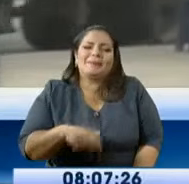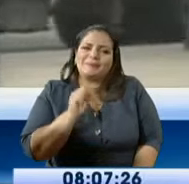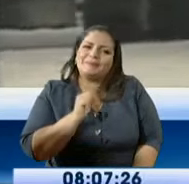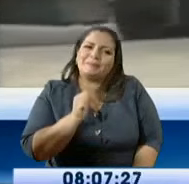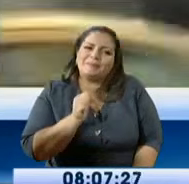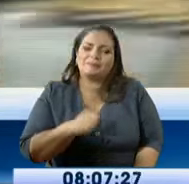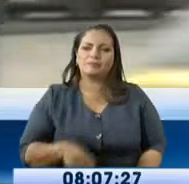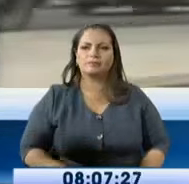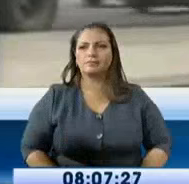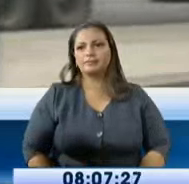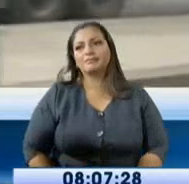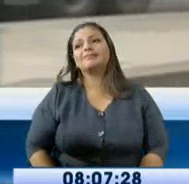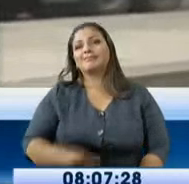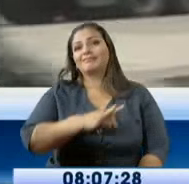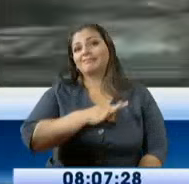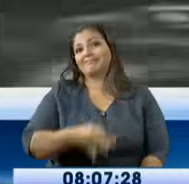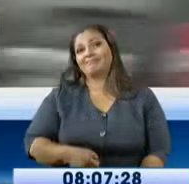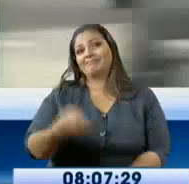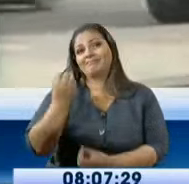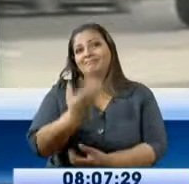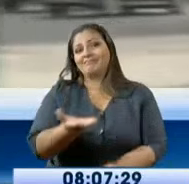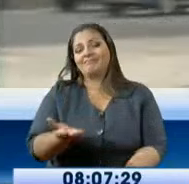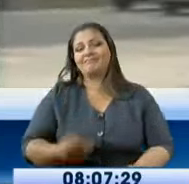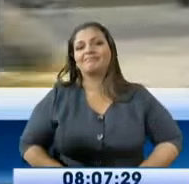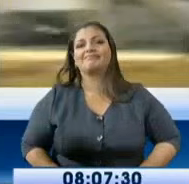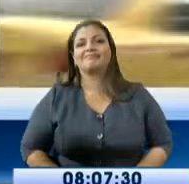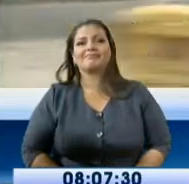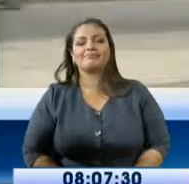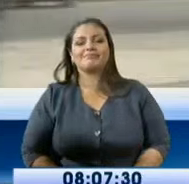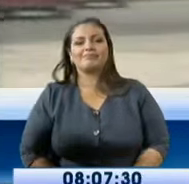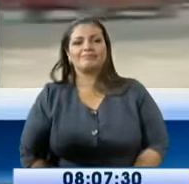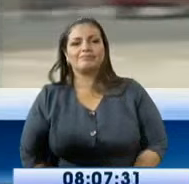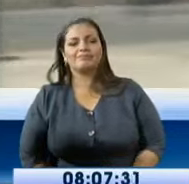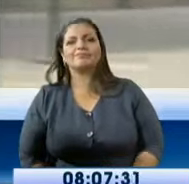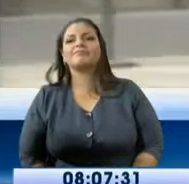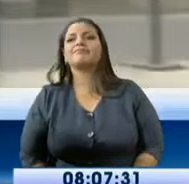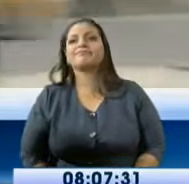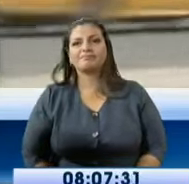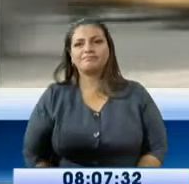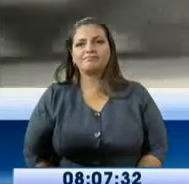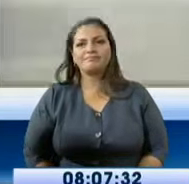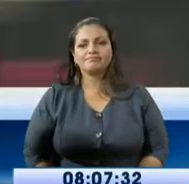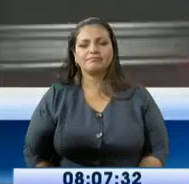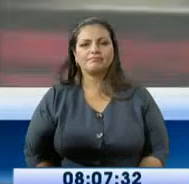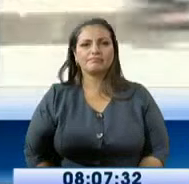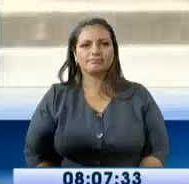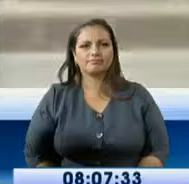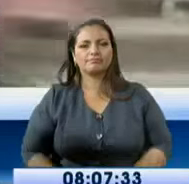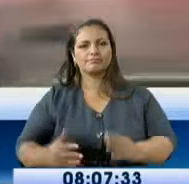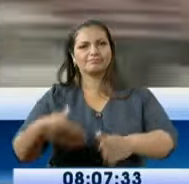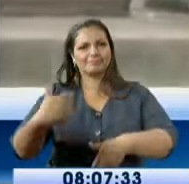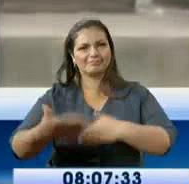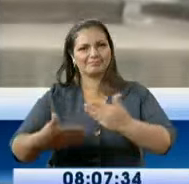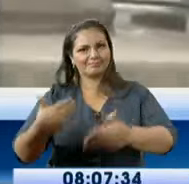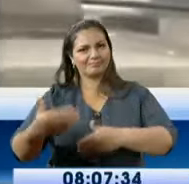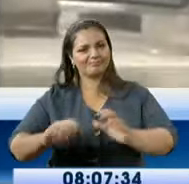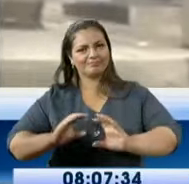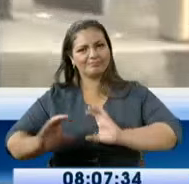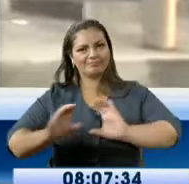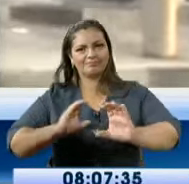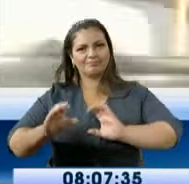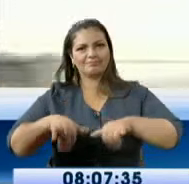ahí lo están confesando. La joven acaba de confesar que ella también lo hace. Más adelante vamos a continuar reportando desde